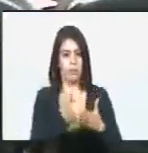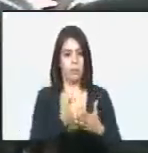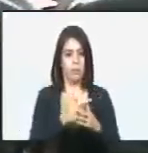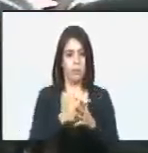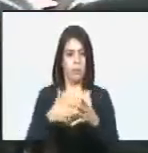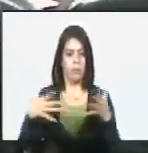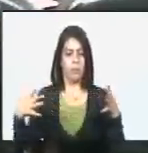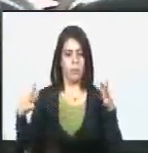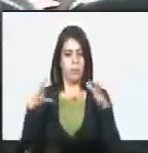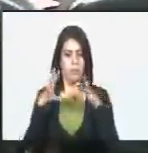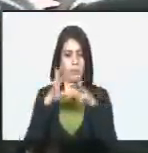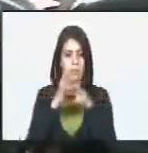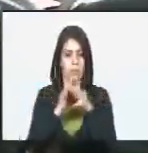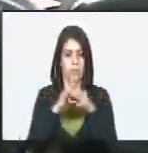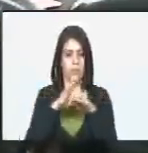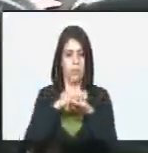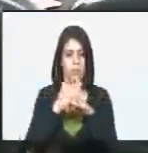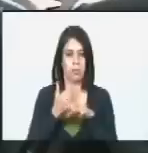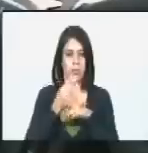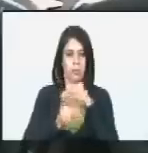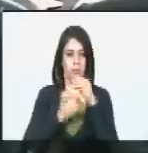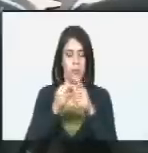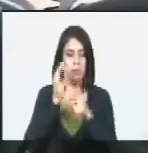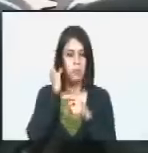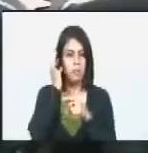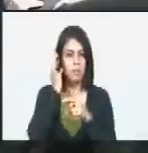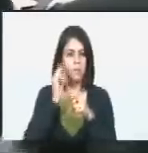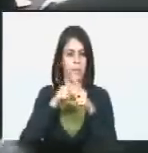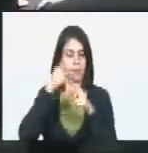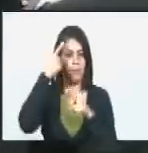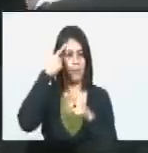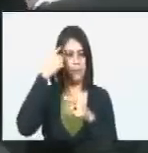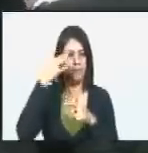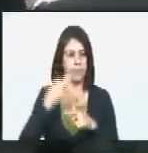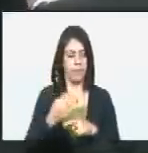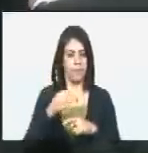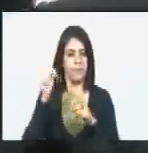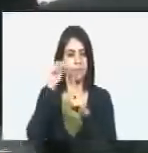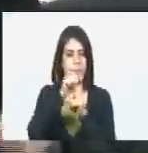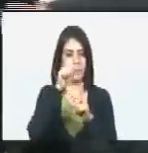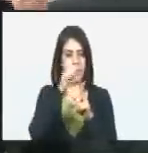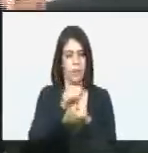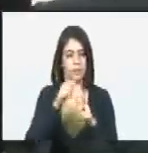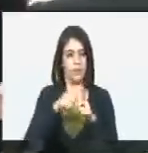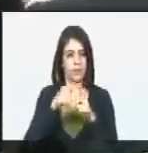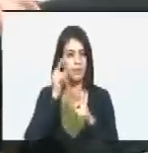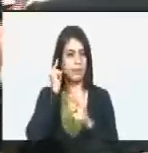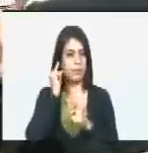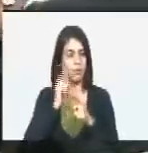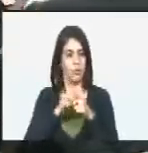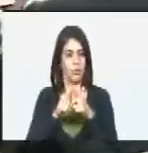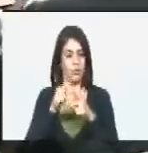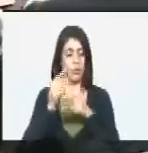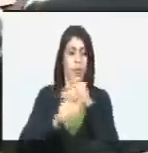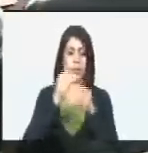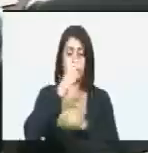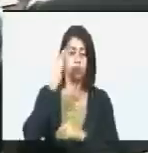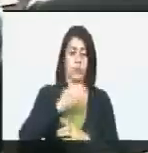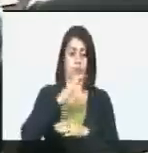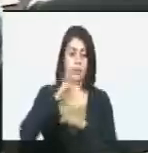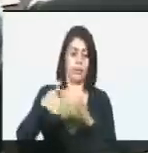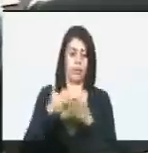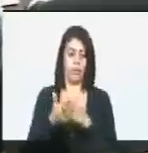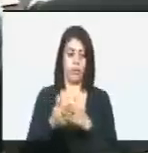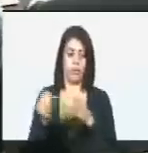aliada, porque fue una mujer que creyó en las luchas de las mujeres y en la protección de los derechos de